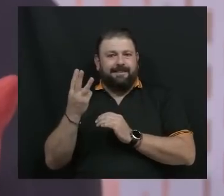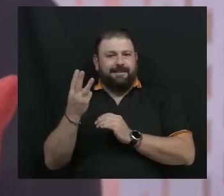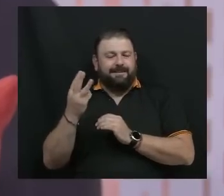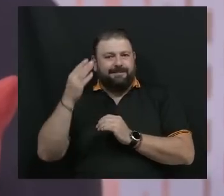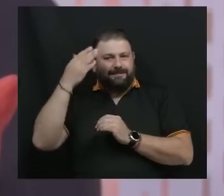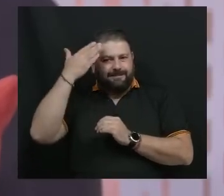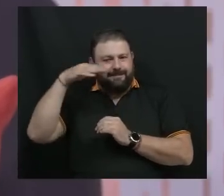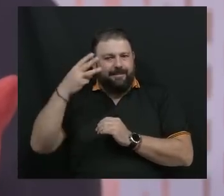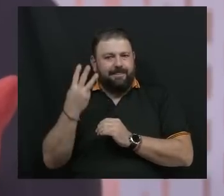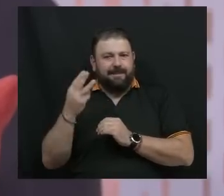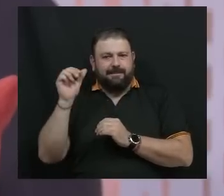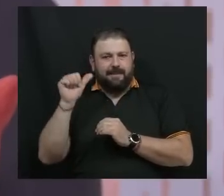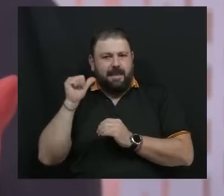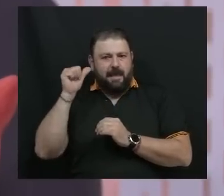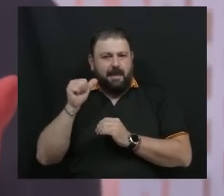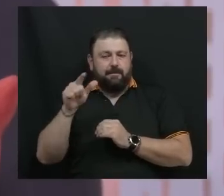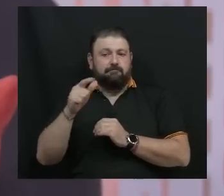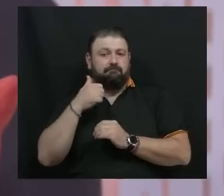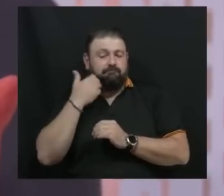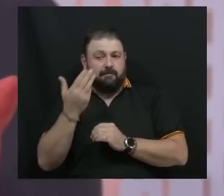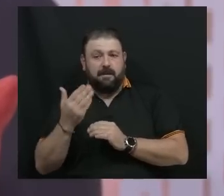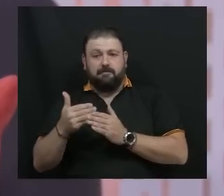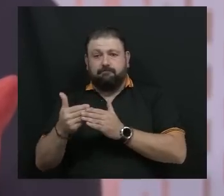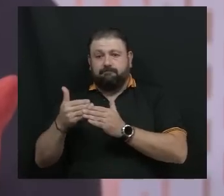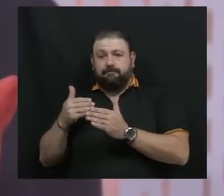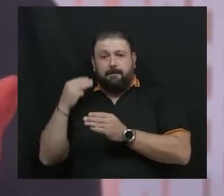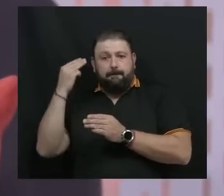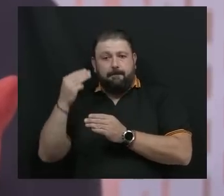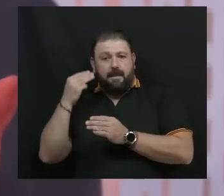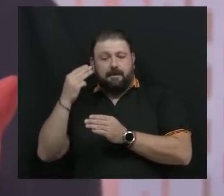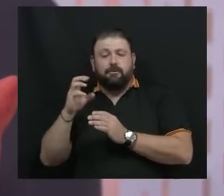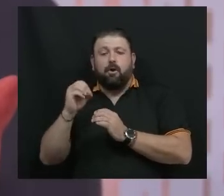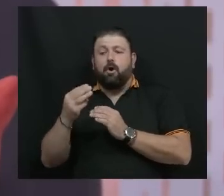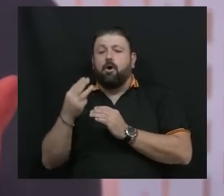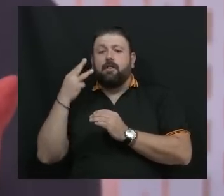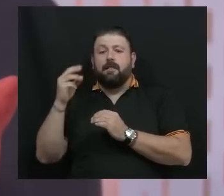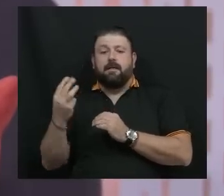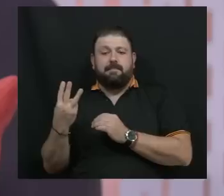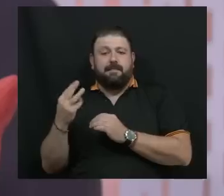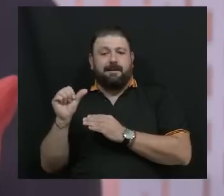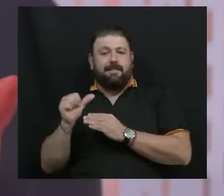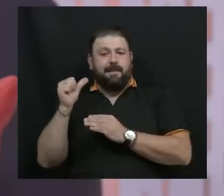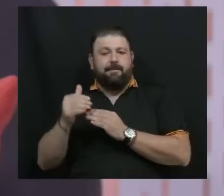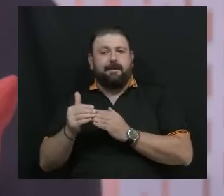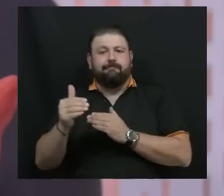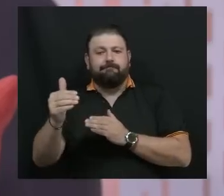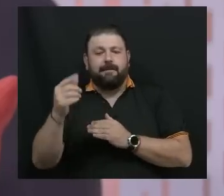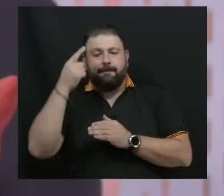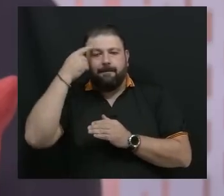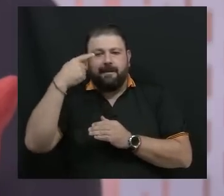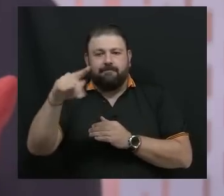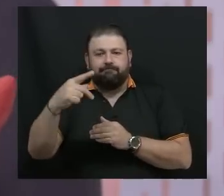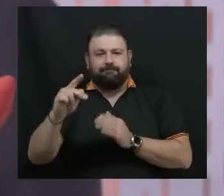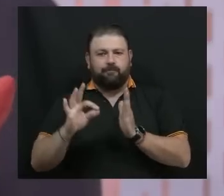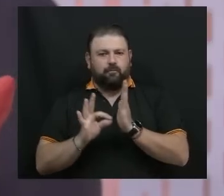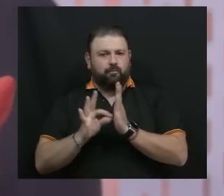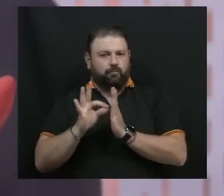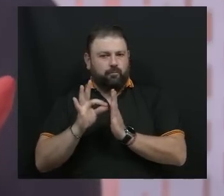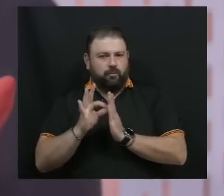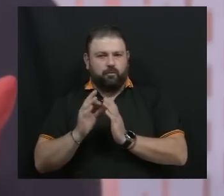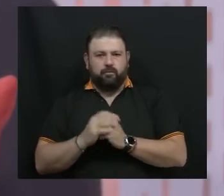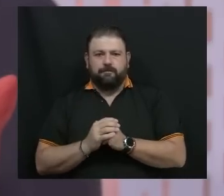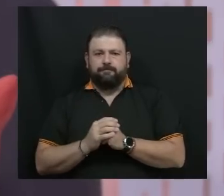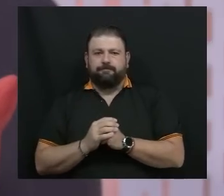3 para hacer este cierre indistinto, ¿no? Esto aplica para toda la familia morada, para todos los países, para todos, ¿sale? Y nos